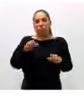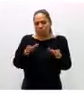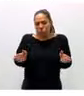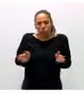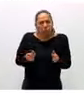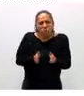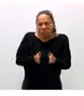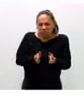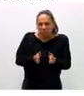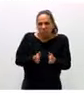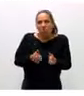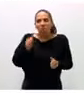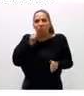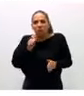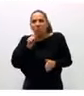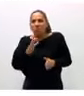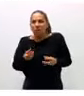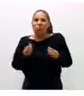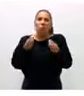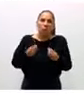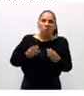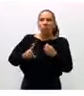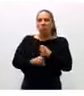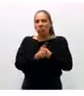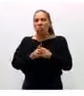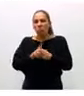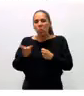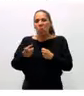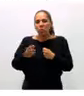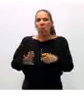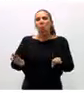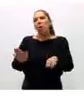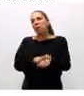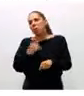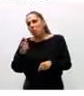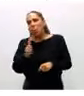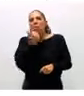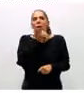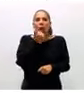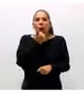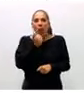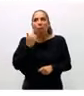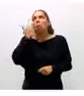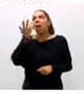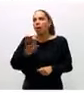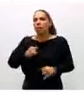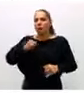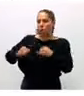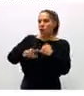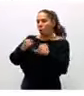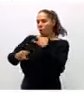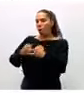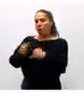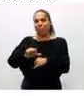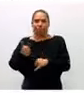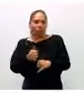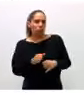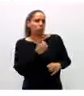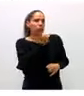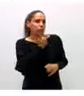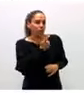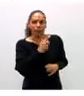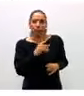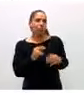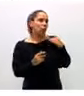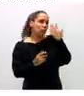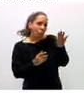fútbol y otros que solo quieren estar tranquilos, sin temor a que les caiga un balón encima. Algunos docentes proponen prohibir jugar